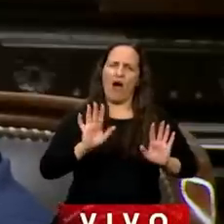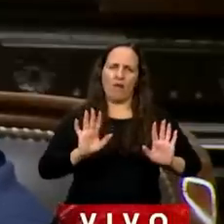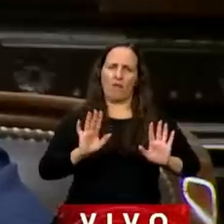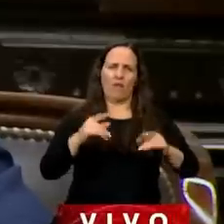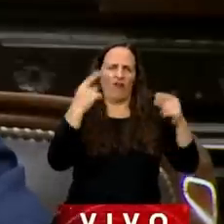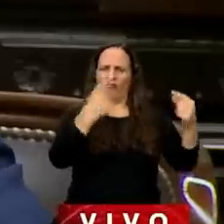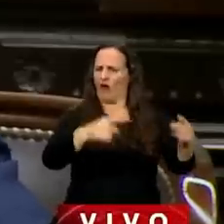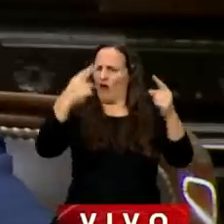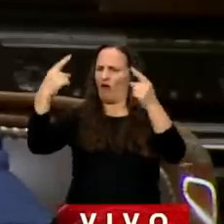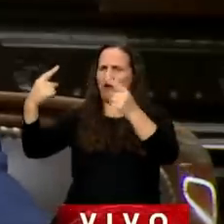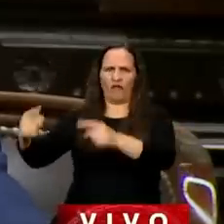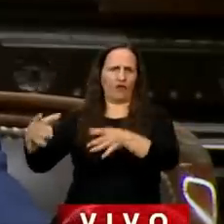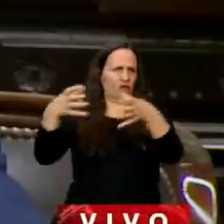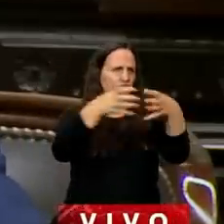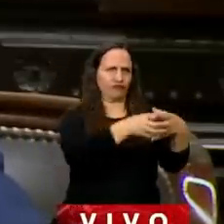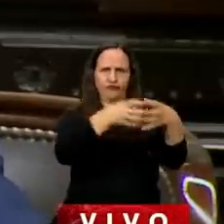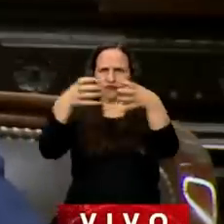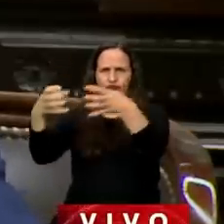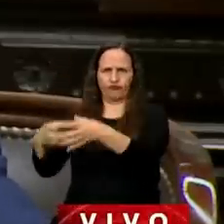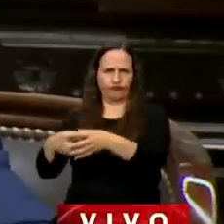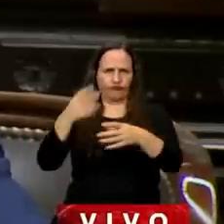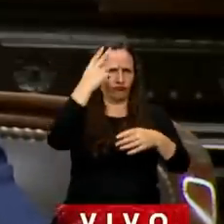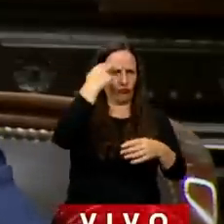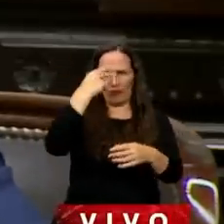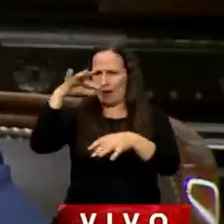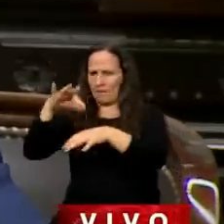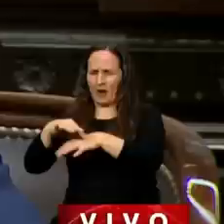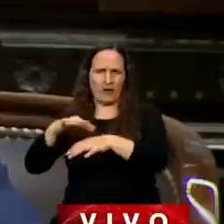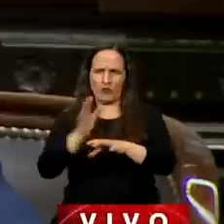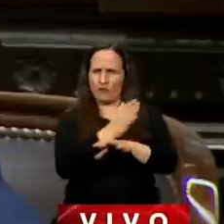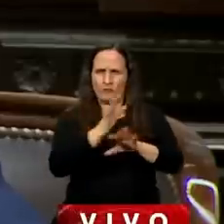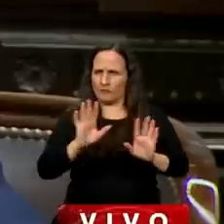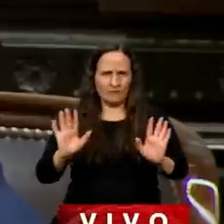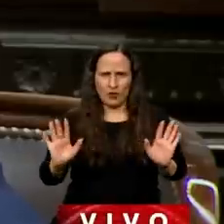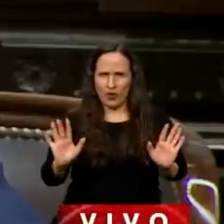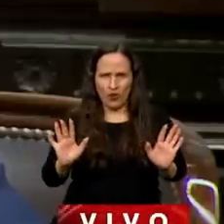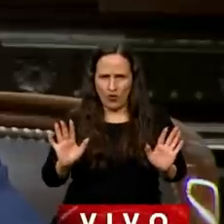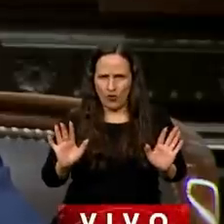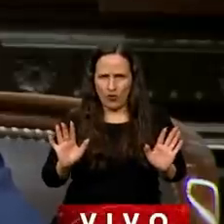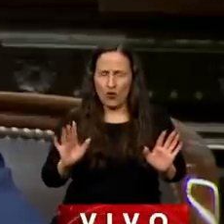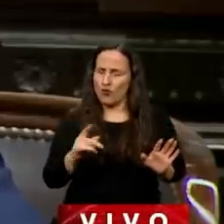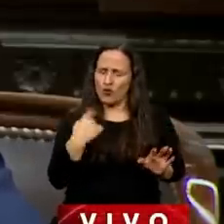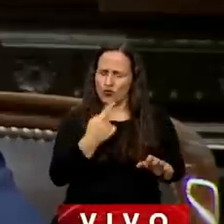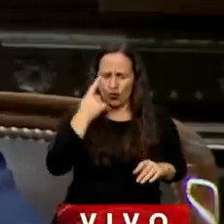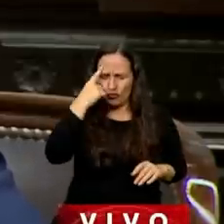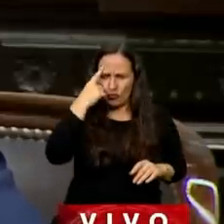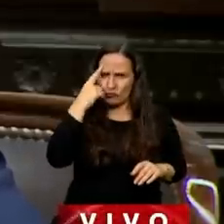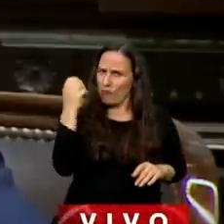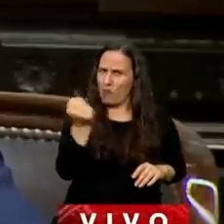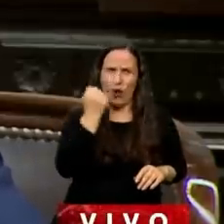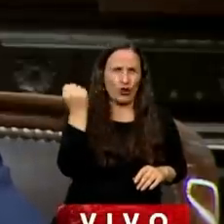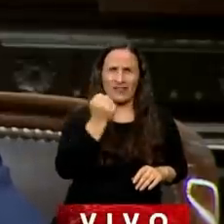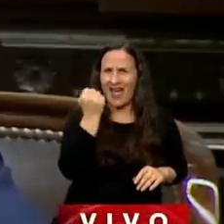sustanciales entre las distintas fuerzas. Me animo a decir que en la importancia que le damos a